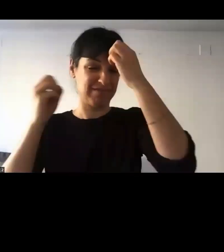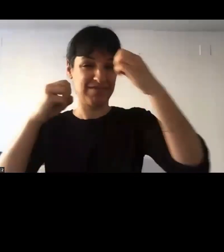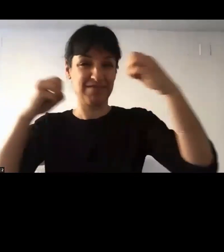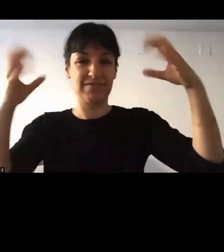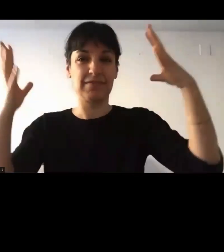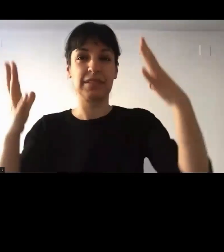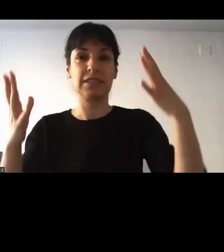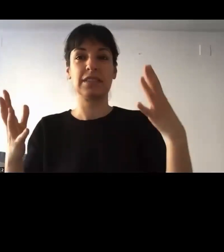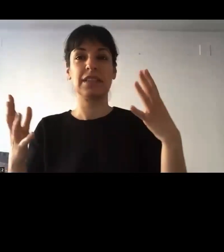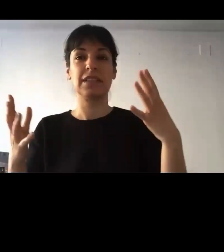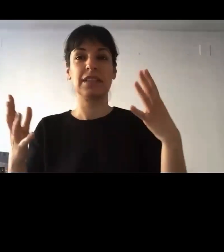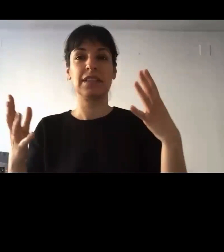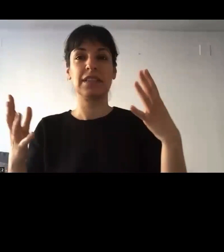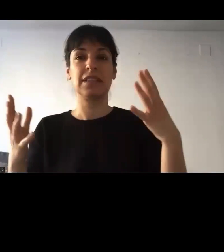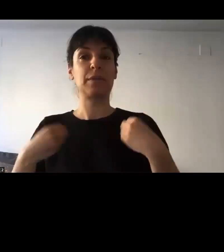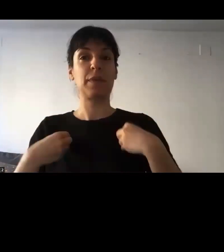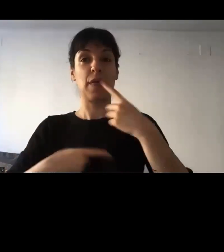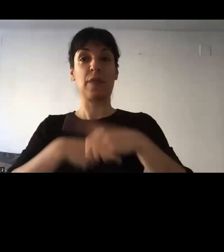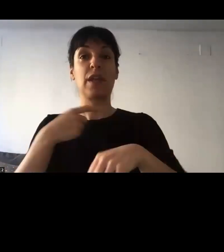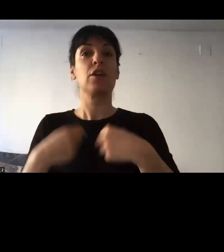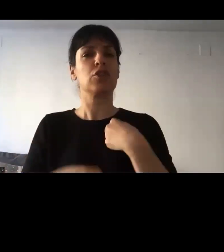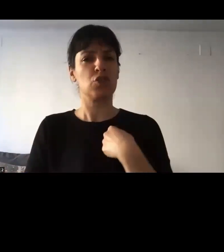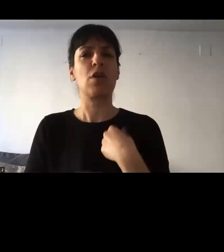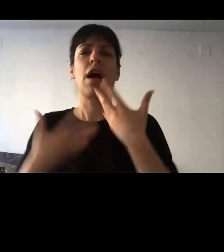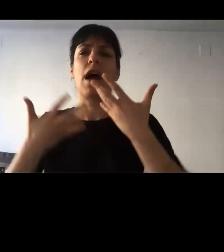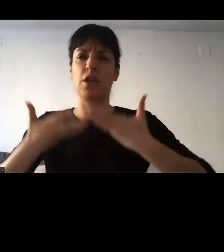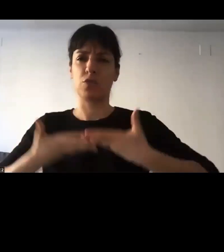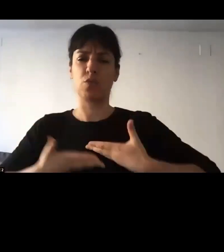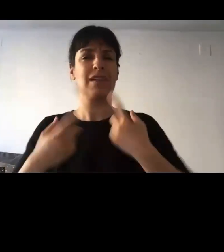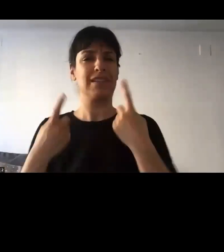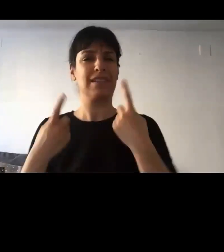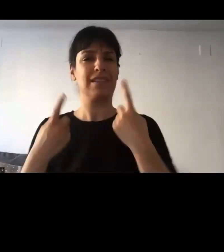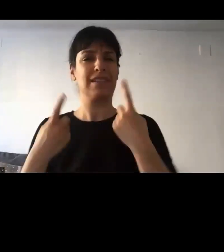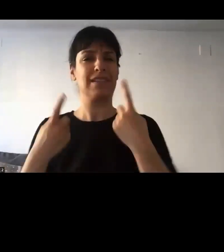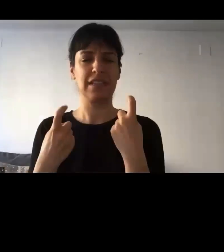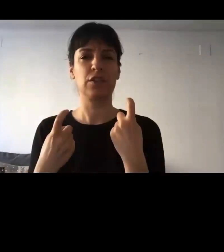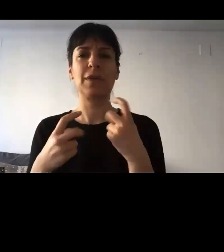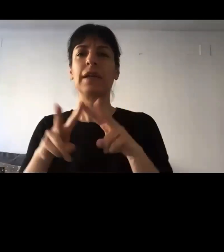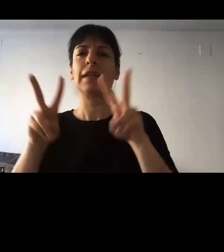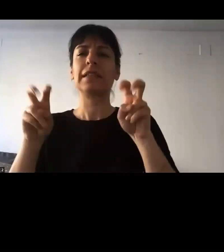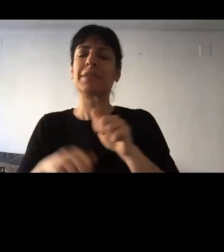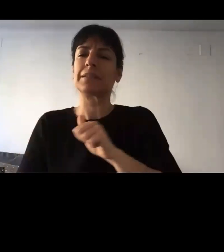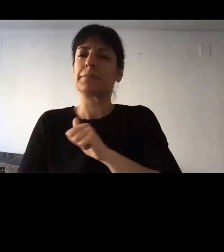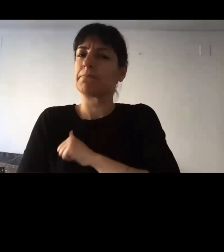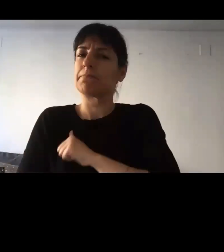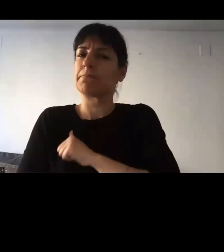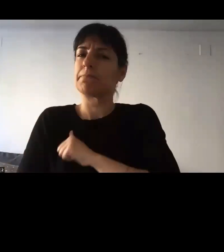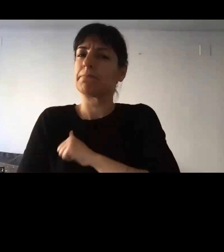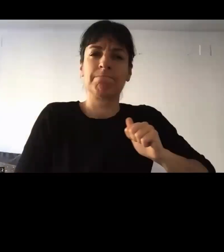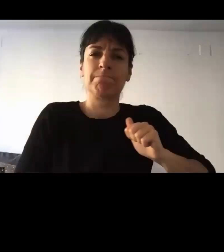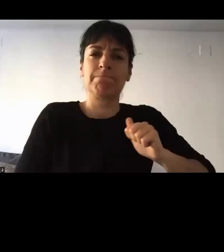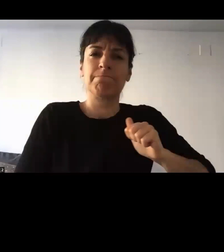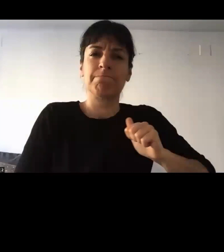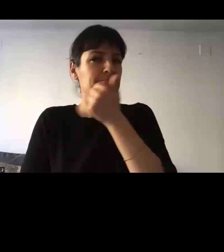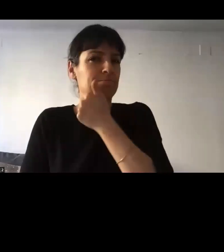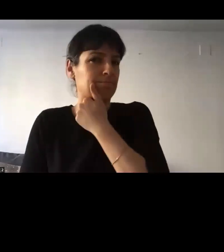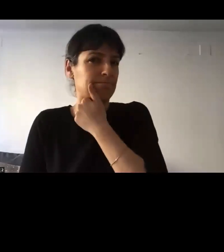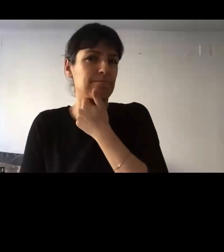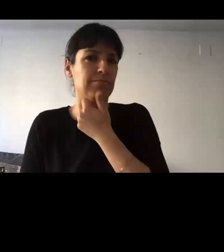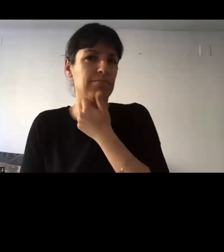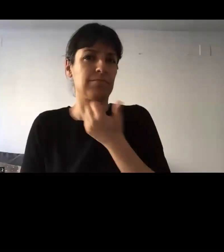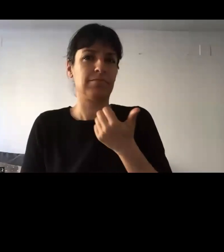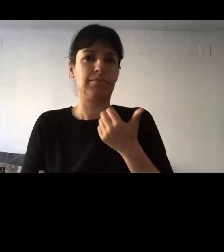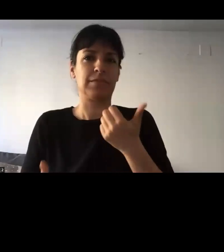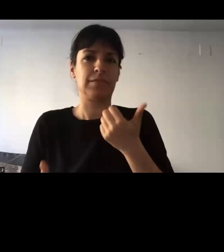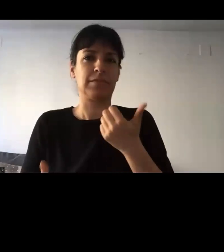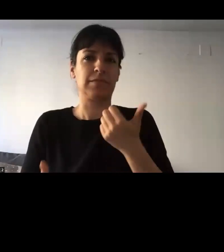la vida diaria en las que yo necesito ayuda son temas de mucha privacidad y de mucha confidencialidad. Entonces, sí que es cierto que aunque